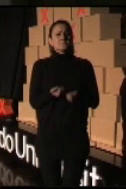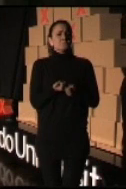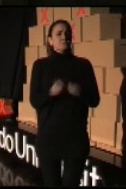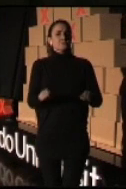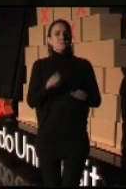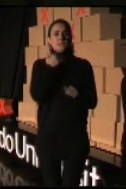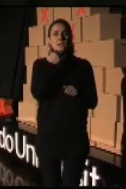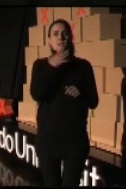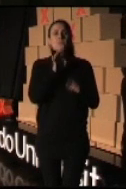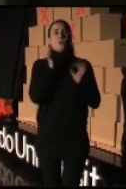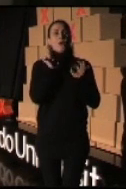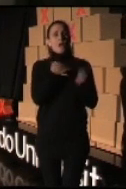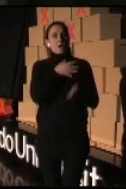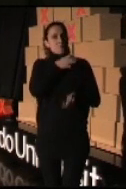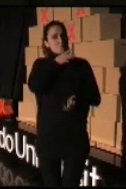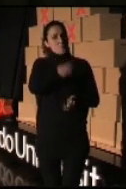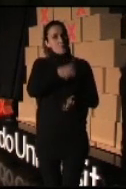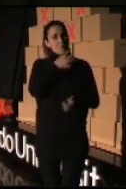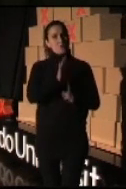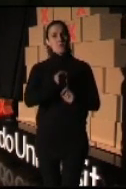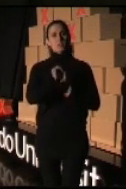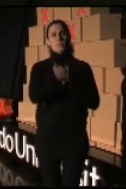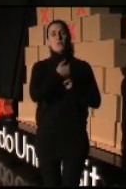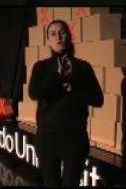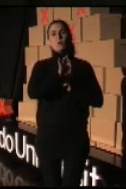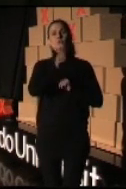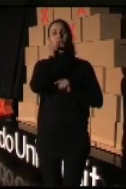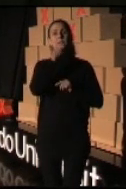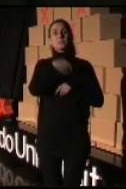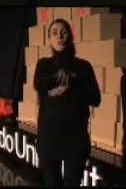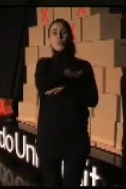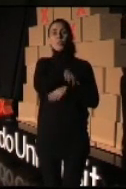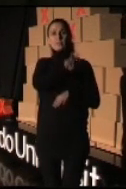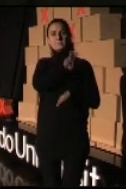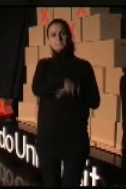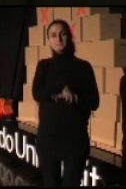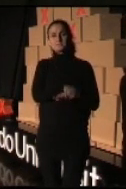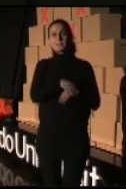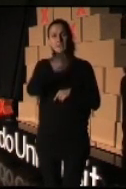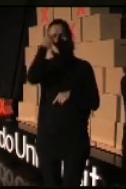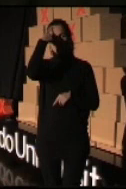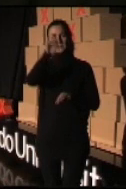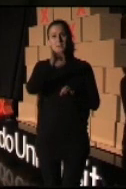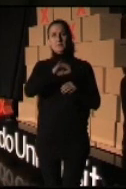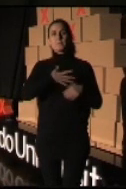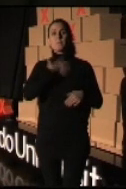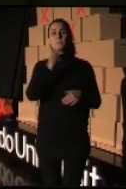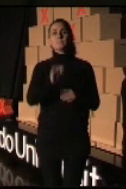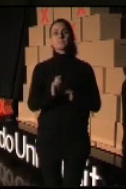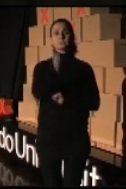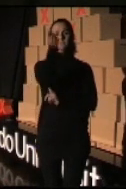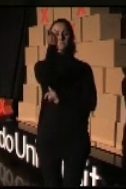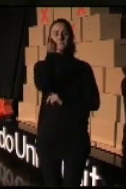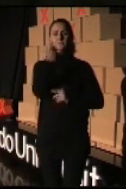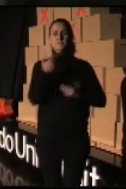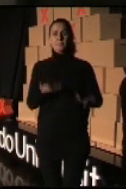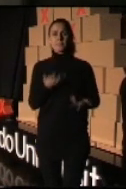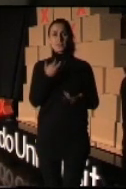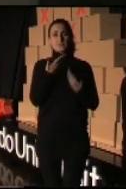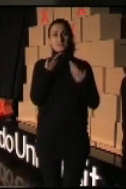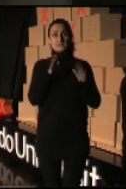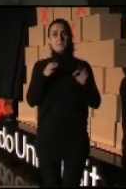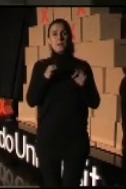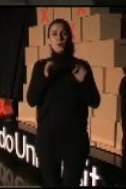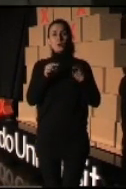improbable que cacemos la causa o, muy bien, tenemos que elegir el sitio donde nos sentamos para tener buenas probabilidades de éxito. Sin embargo, si podemos vigilar